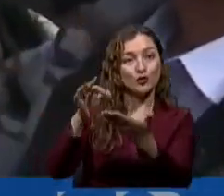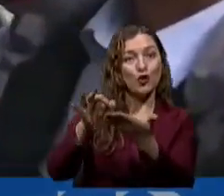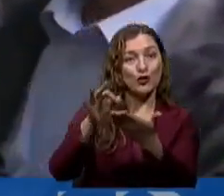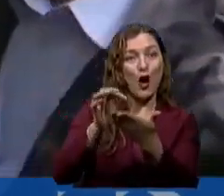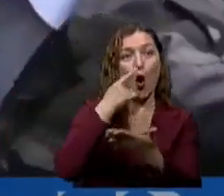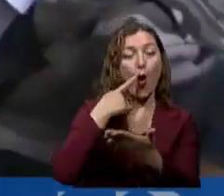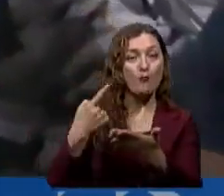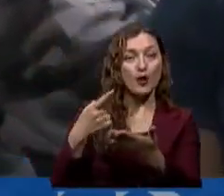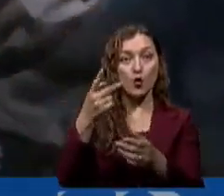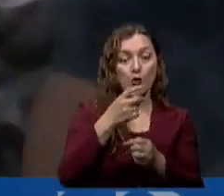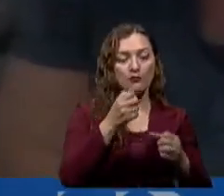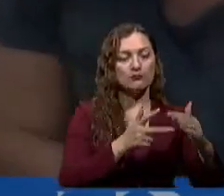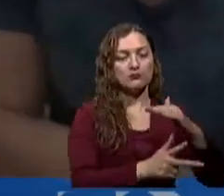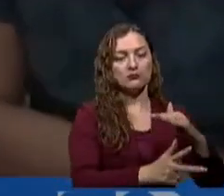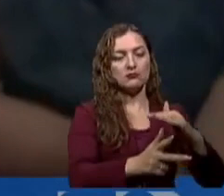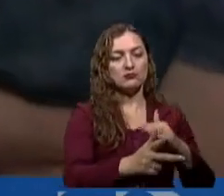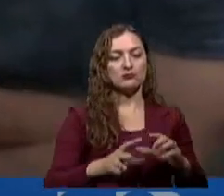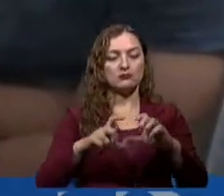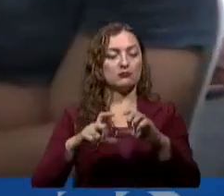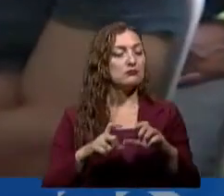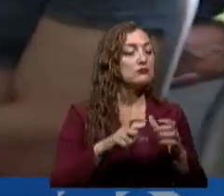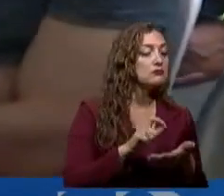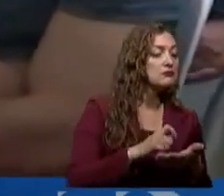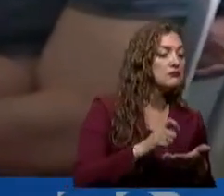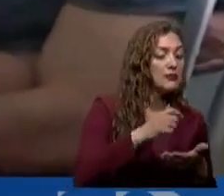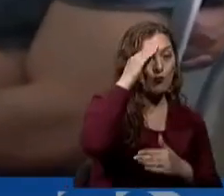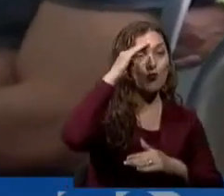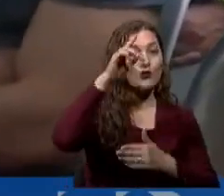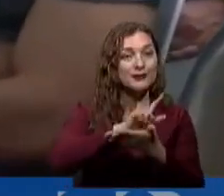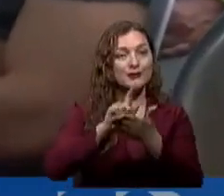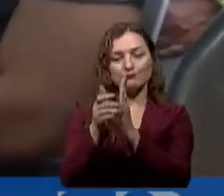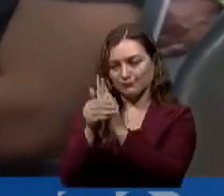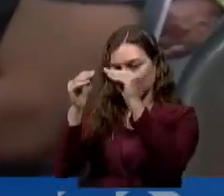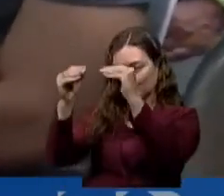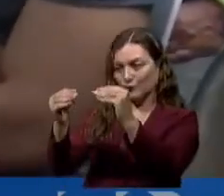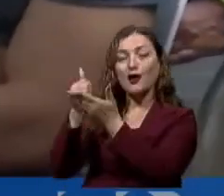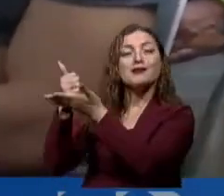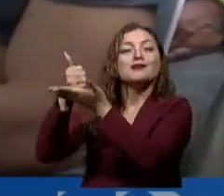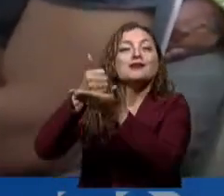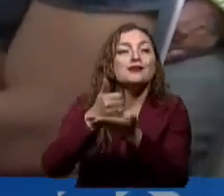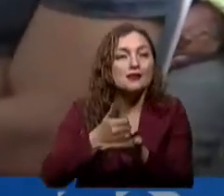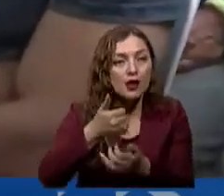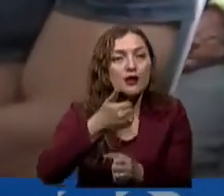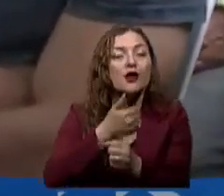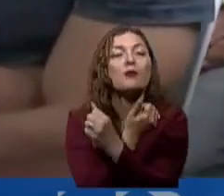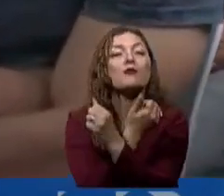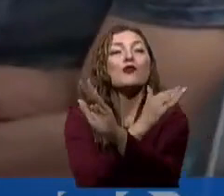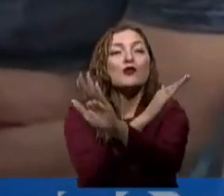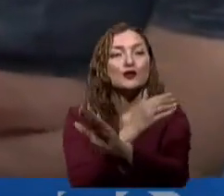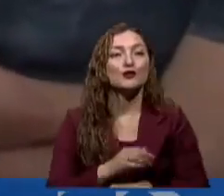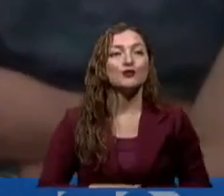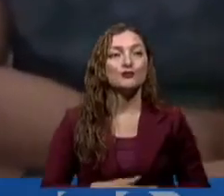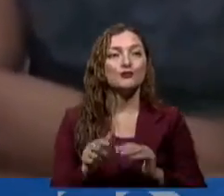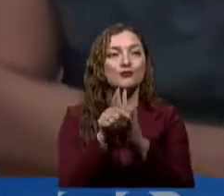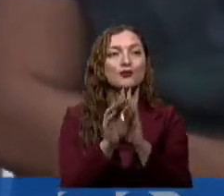y es precisamente a quienes la policía del distrito de Eloy Alfaro ha dado capacitaciones para que ayuden en esta labor preventiva. Para que nos dé